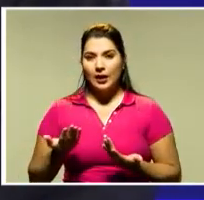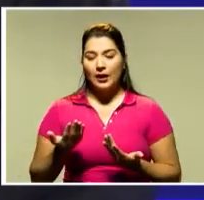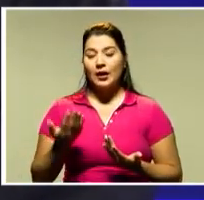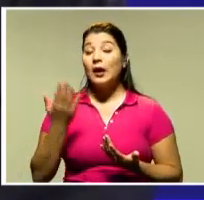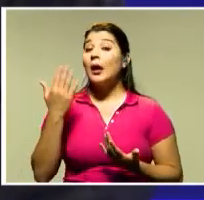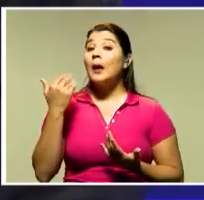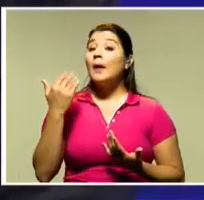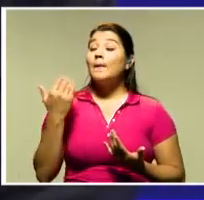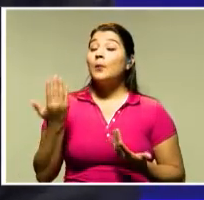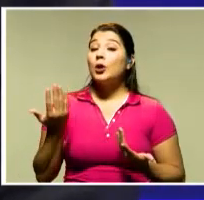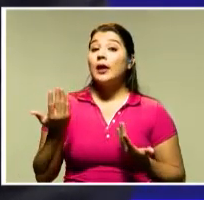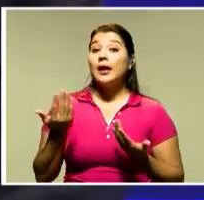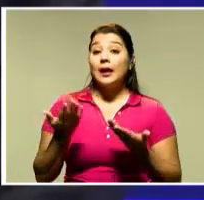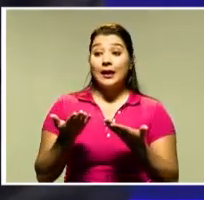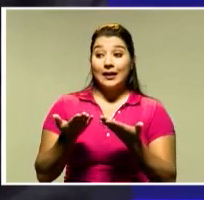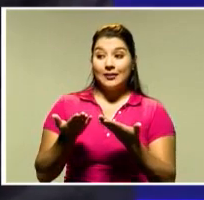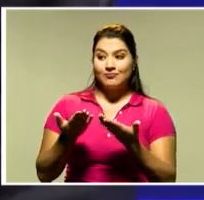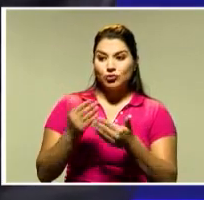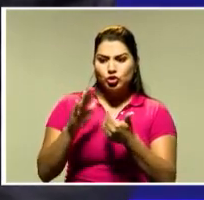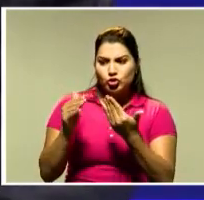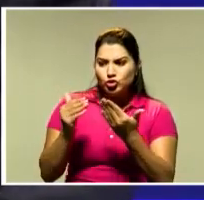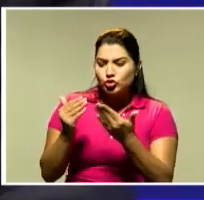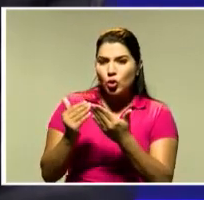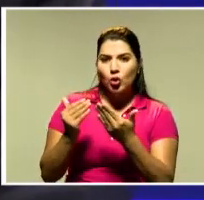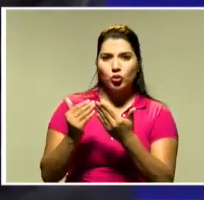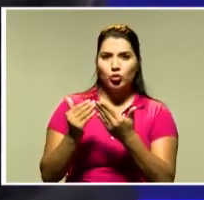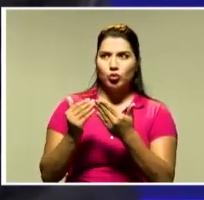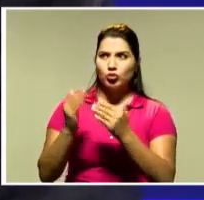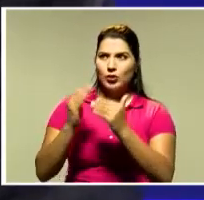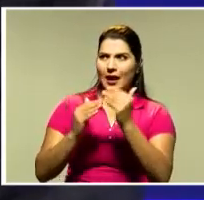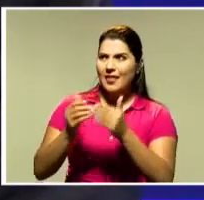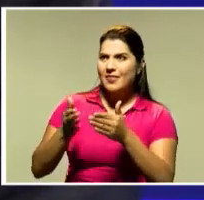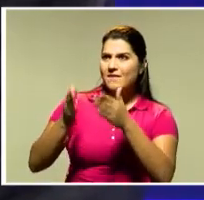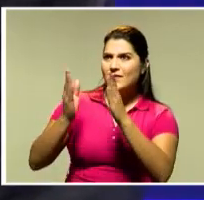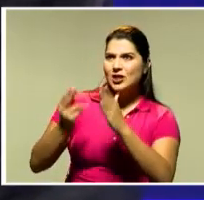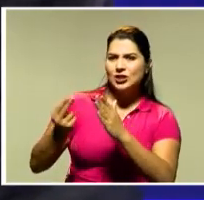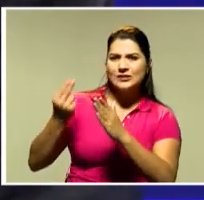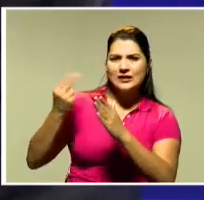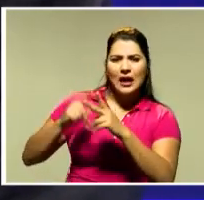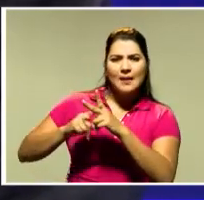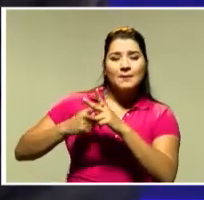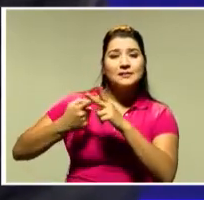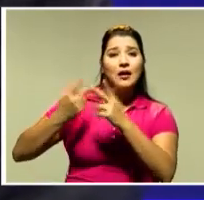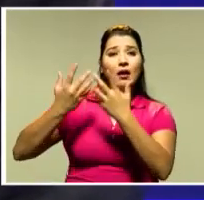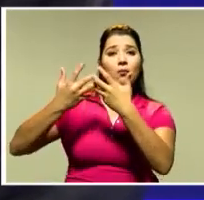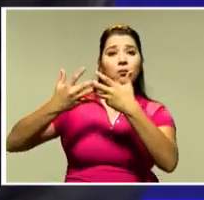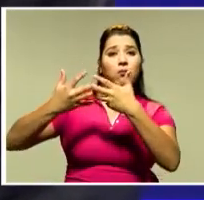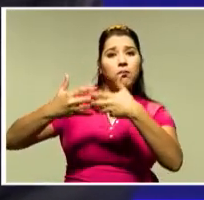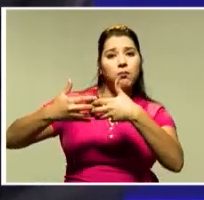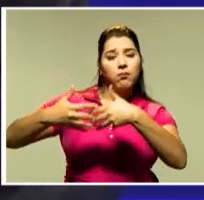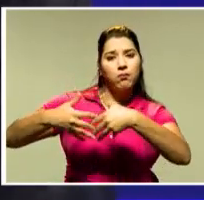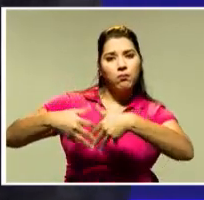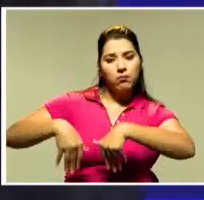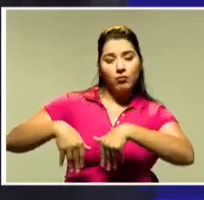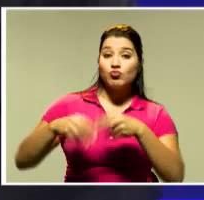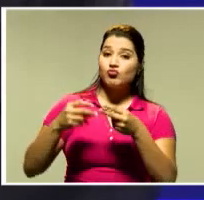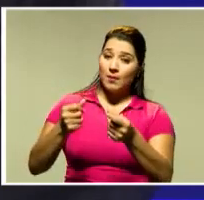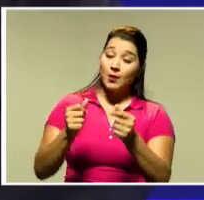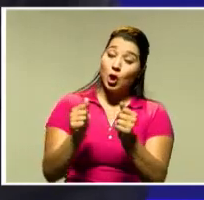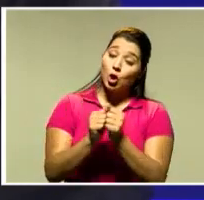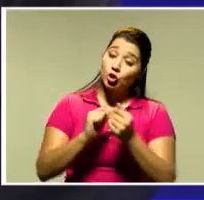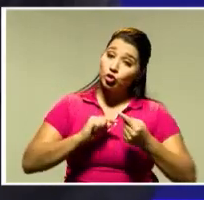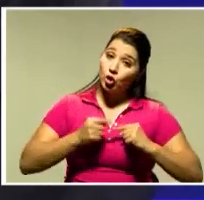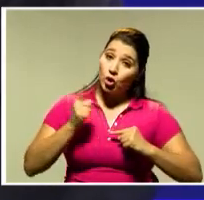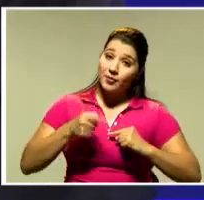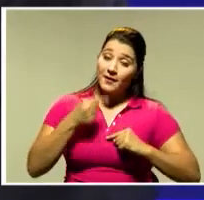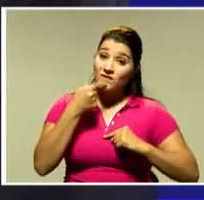que los elementos históricos, los edificios históricos se fueran deteriorando rápidamente. Por ejemplo, con dolor tengo que decir